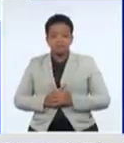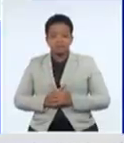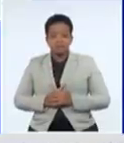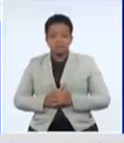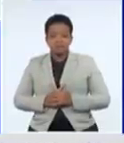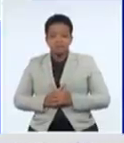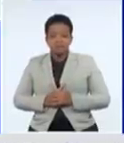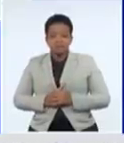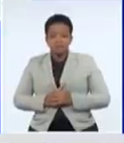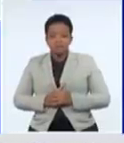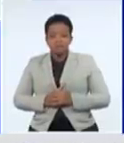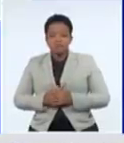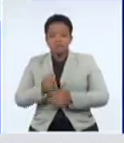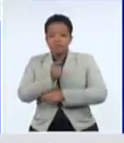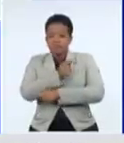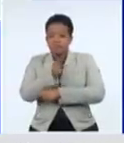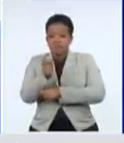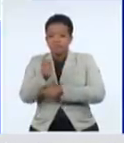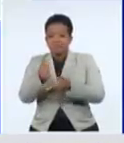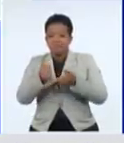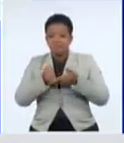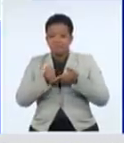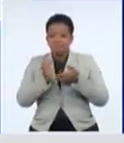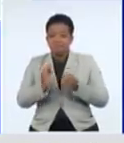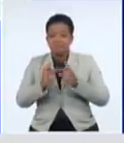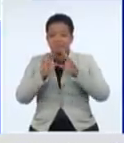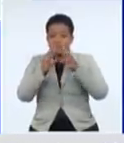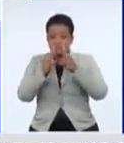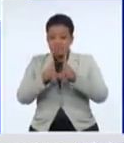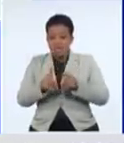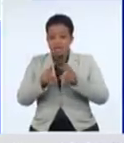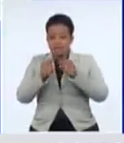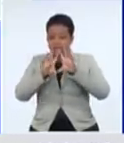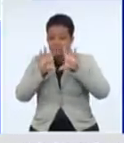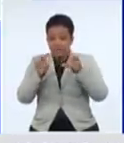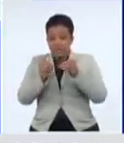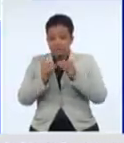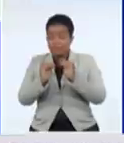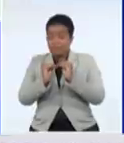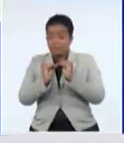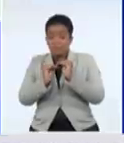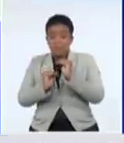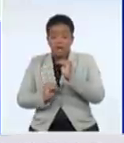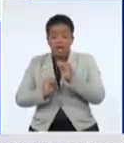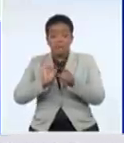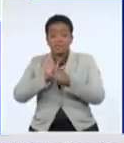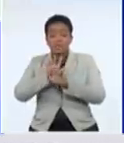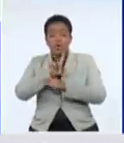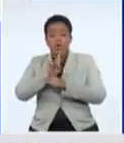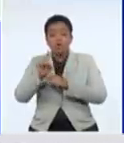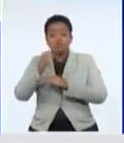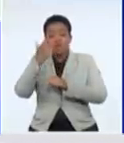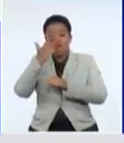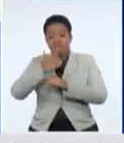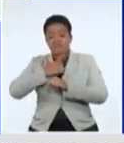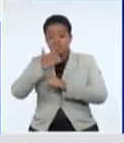profesor Somarriba, que lleva todas las estadísticas, que la más baja desde el 11 de abril, que